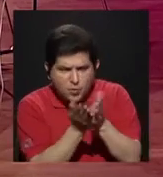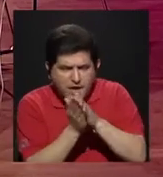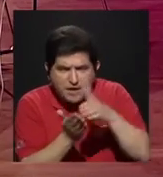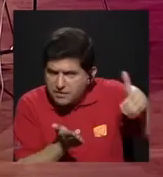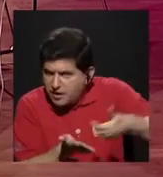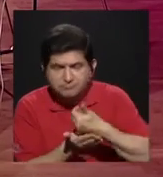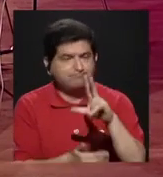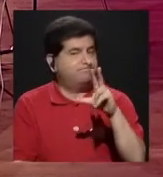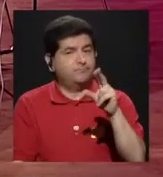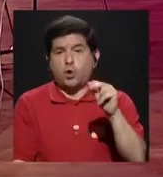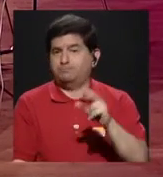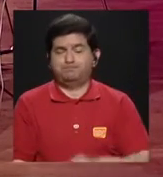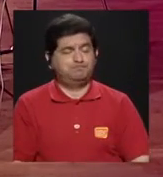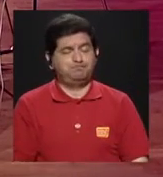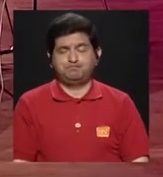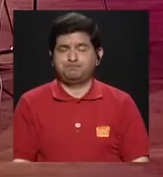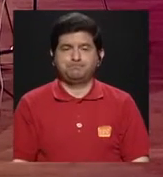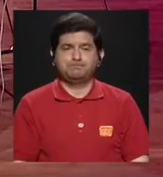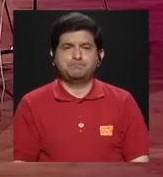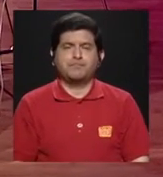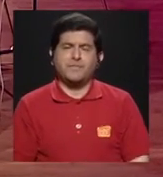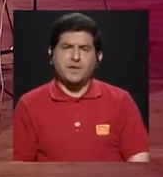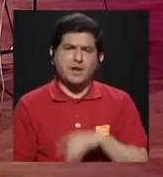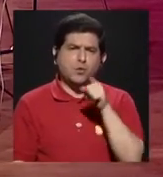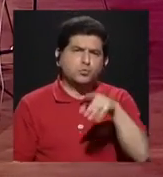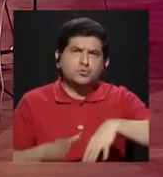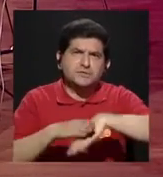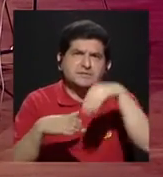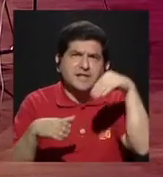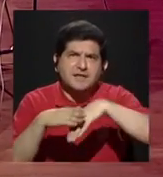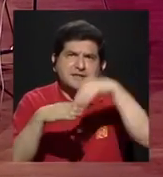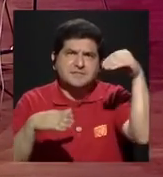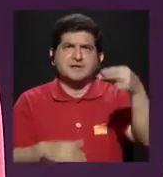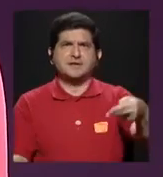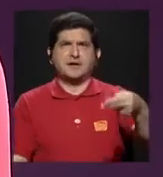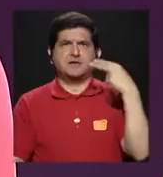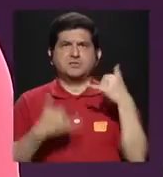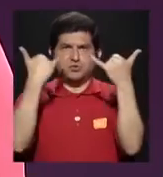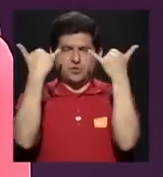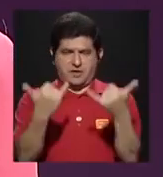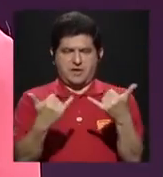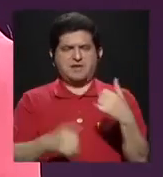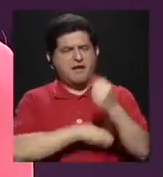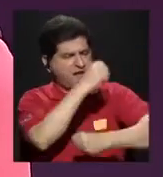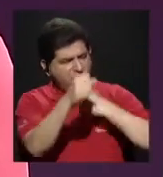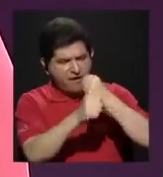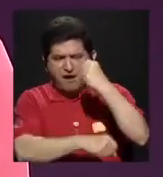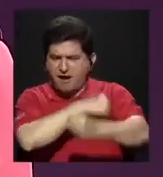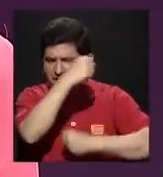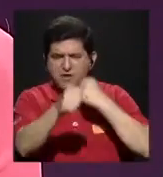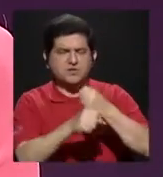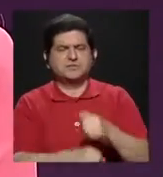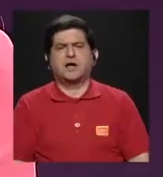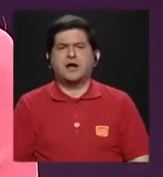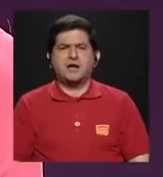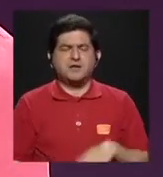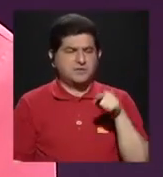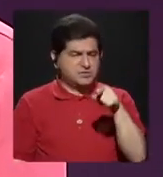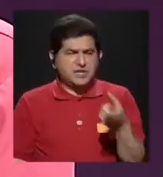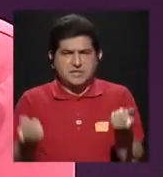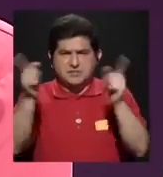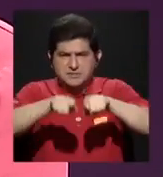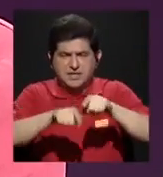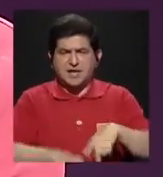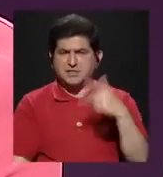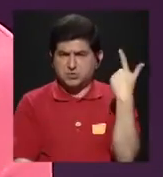molusquear. Exactamente. A ver, ustedes extraen, ahí históricamente llevan, no sé, muchos años, todas las generaciones.